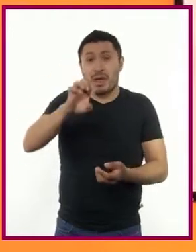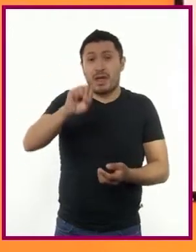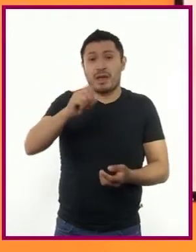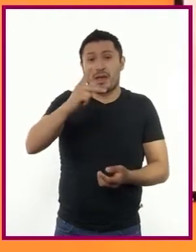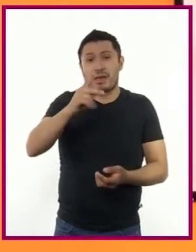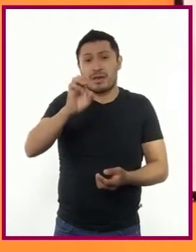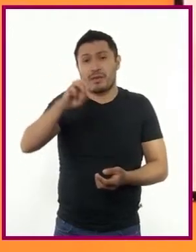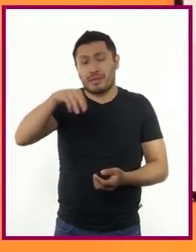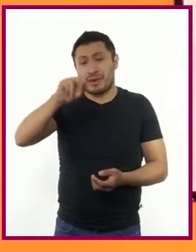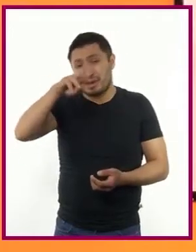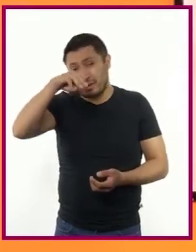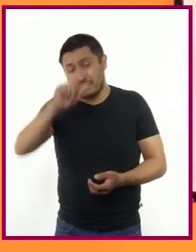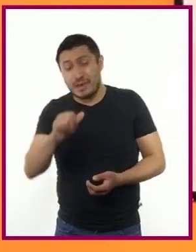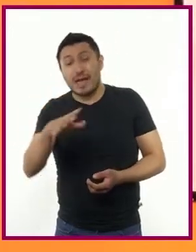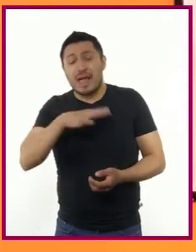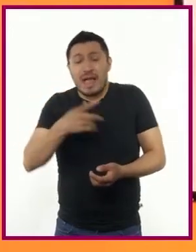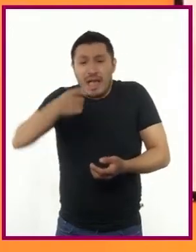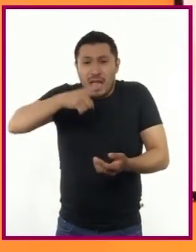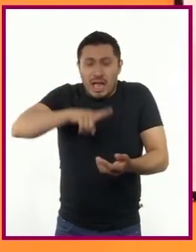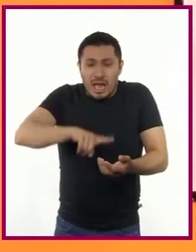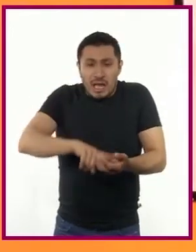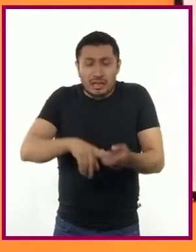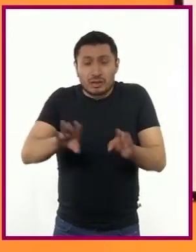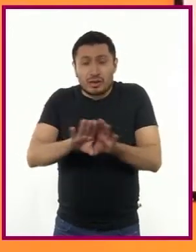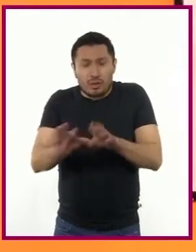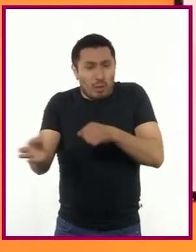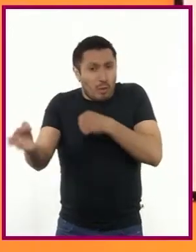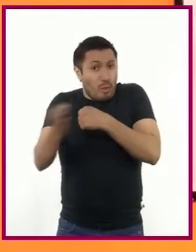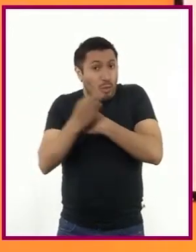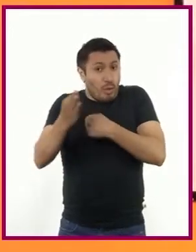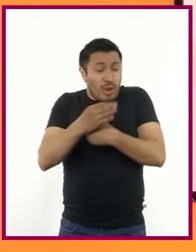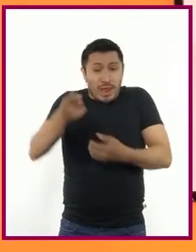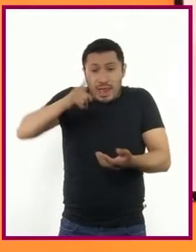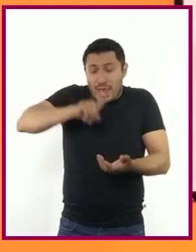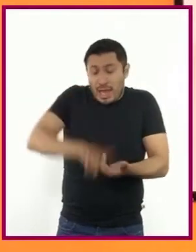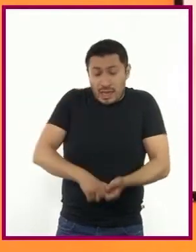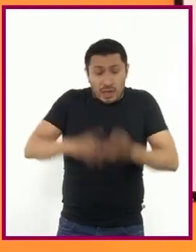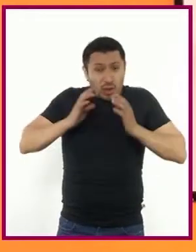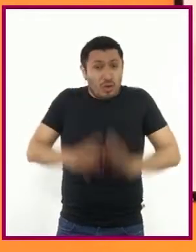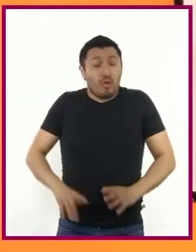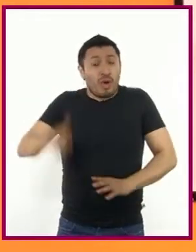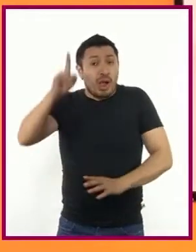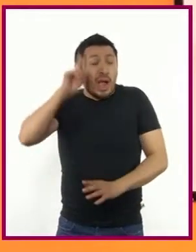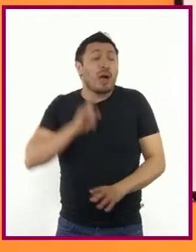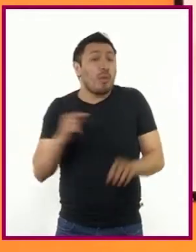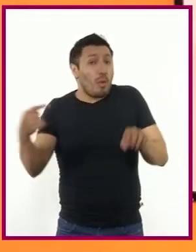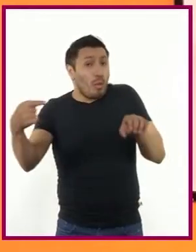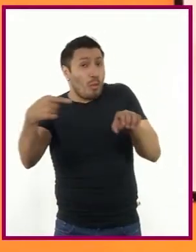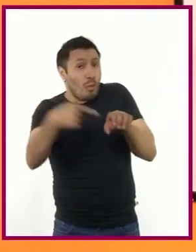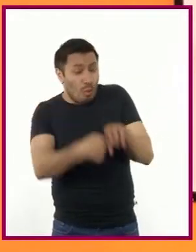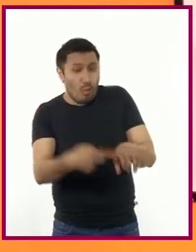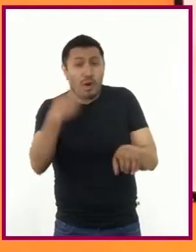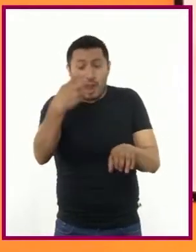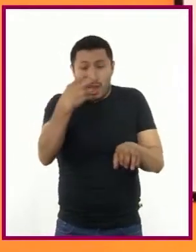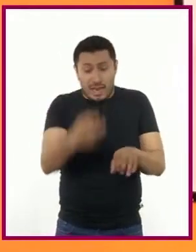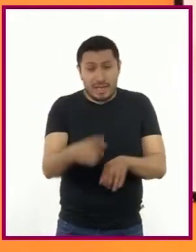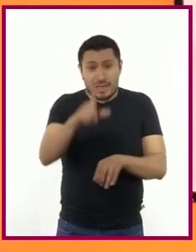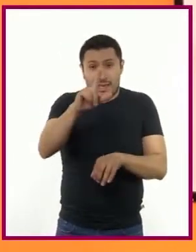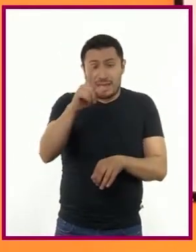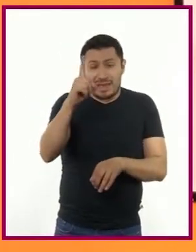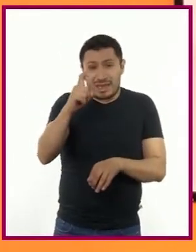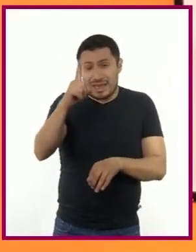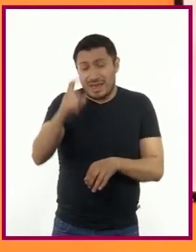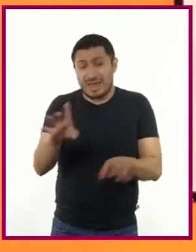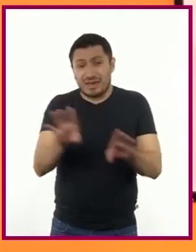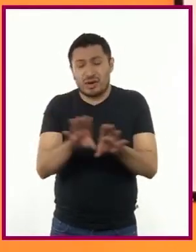puedan resistir el factor desfavorable de acidez dentro del cuerpo femenino, este líquido de las vesículas seminales